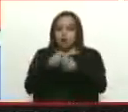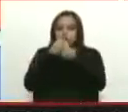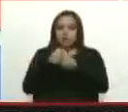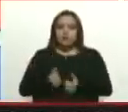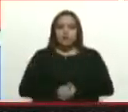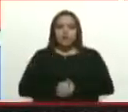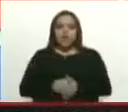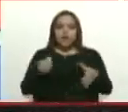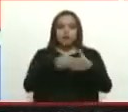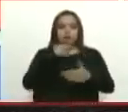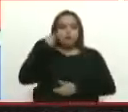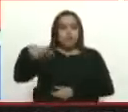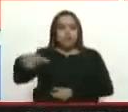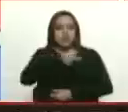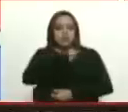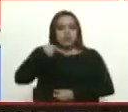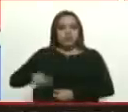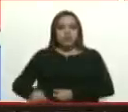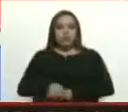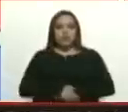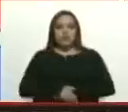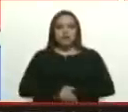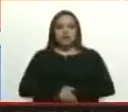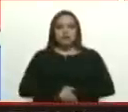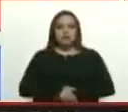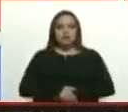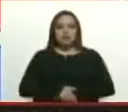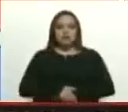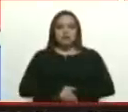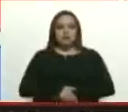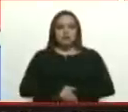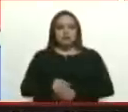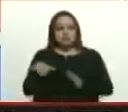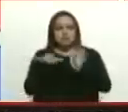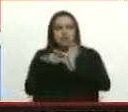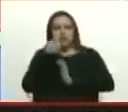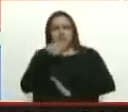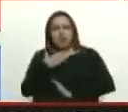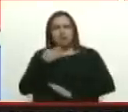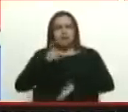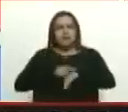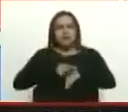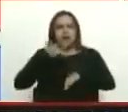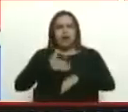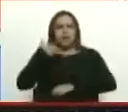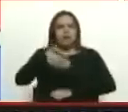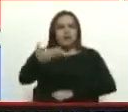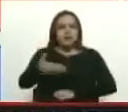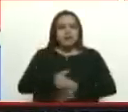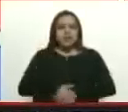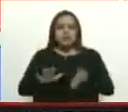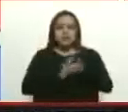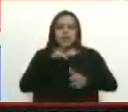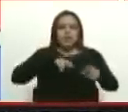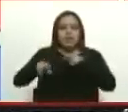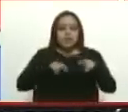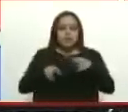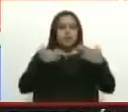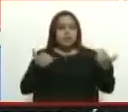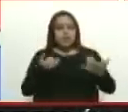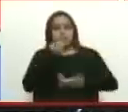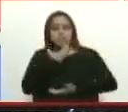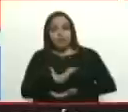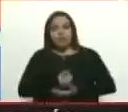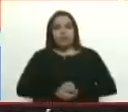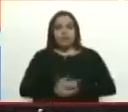de China. Creo que buenos tiempos vienen ahí para avanzar en esas relaciones que ya son buenas,